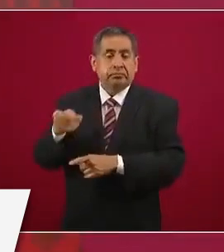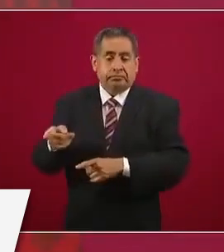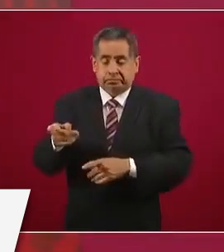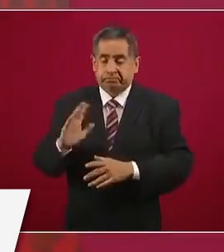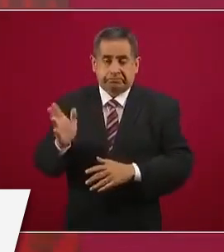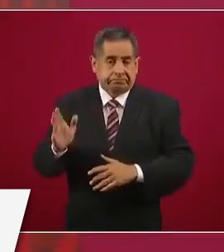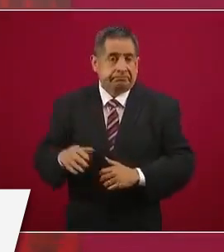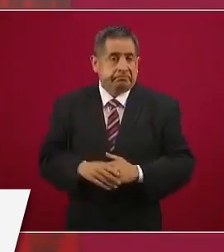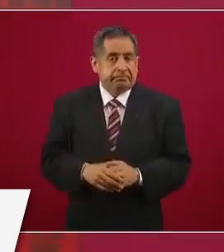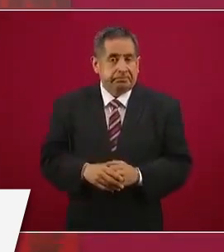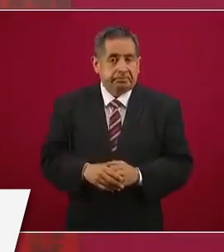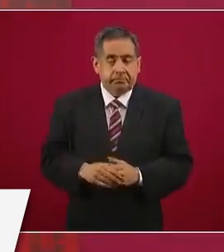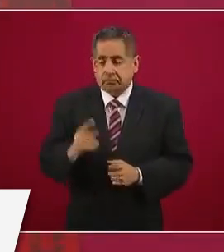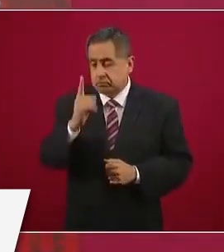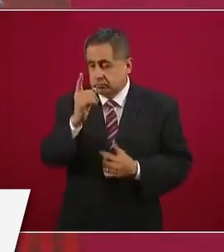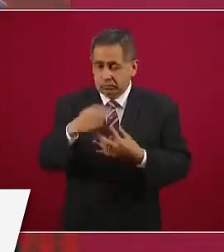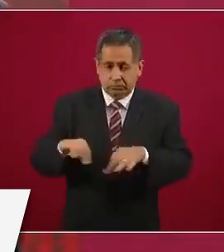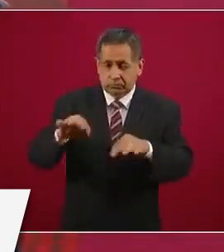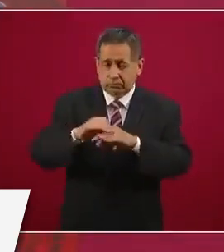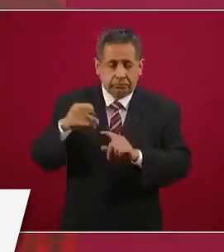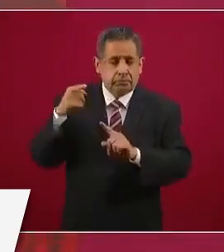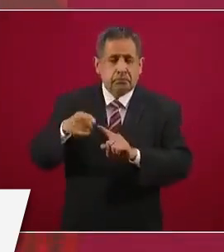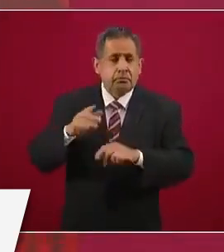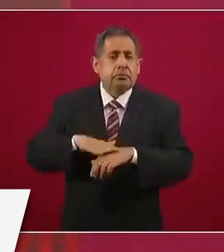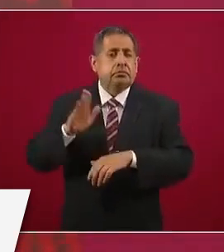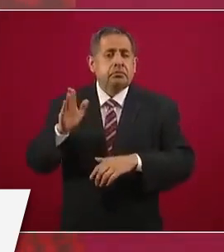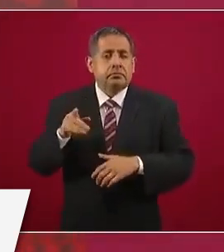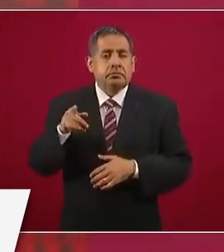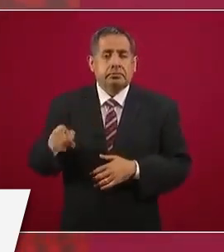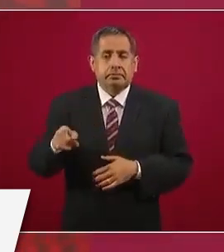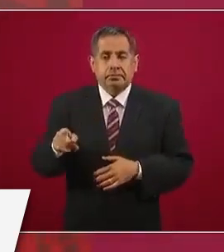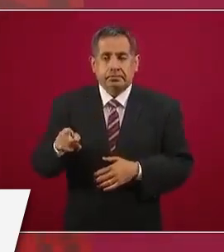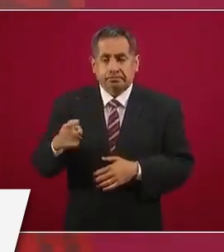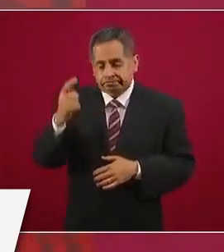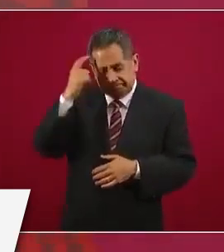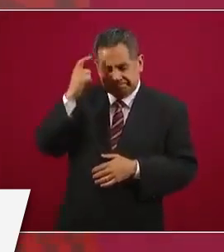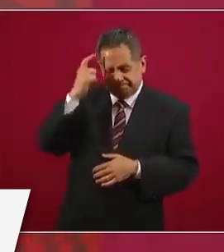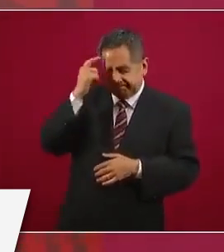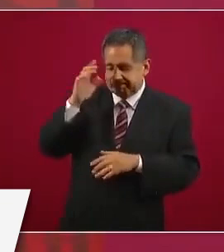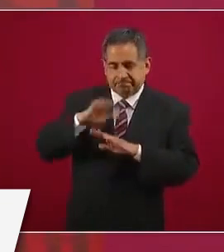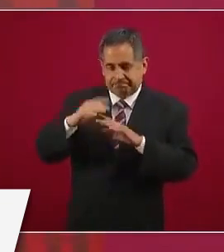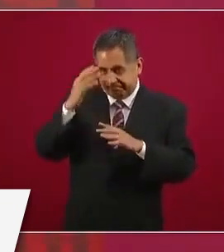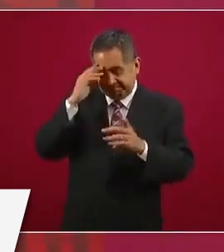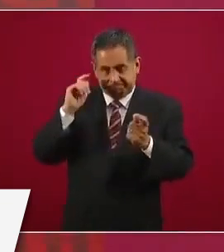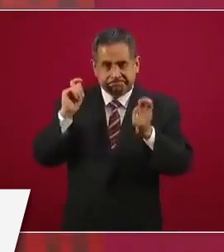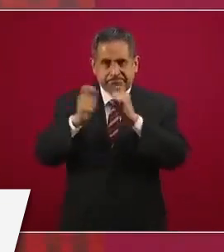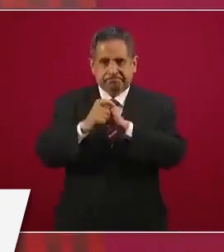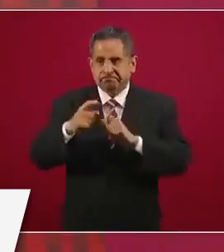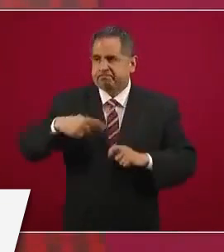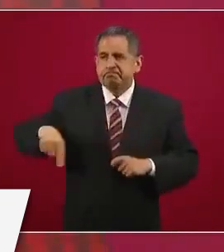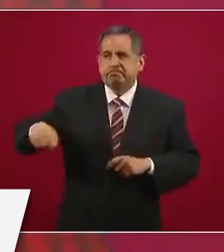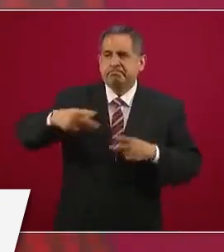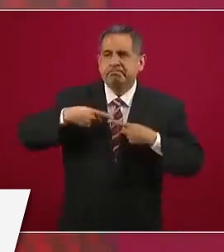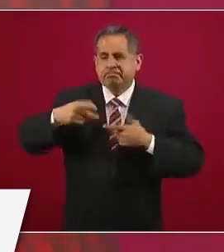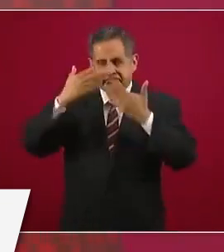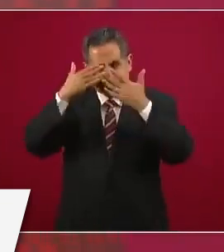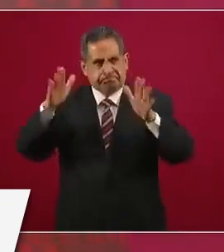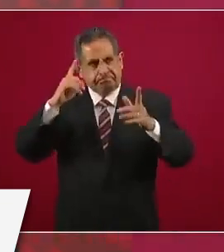Y lo más importante, el cambio de mentalidad de nuestro pueblo.